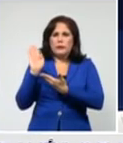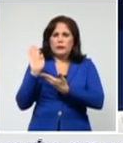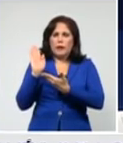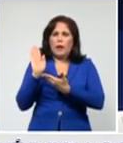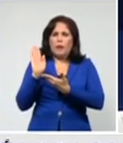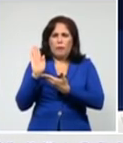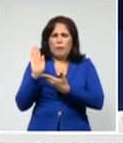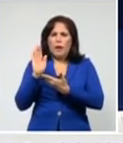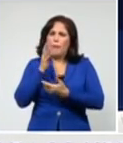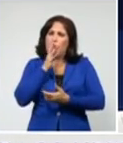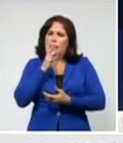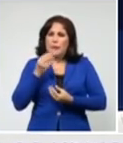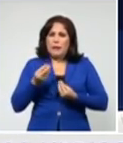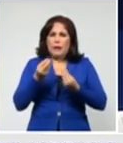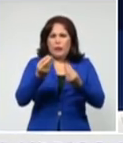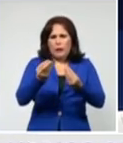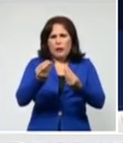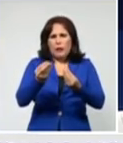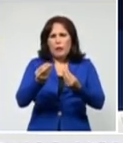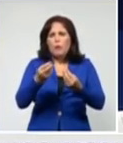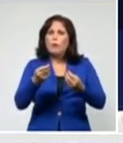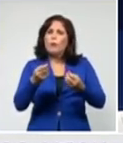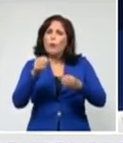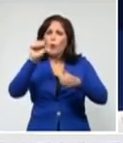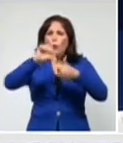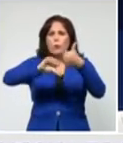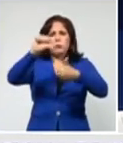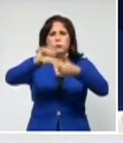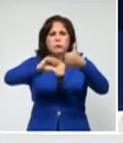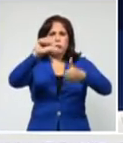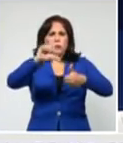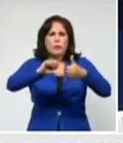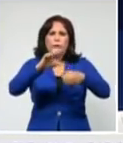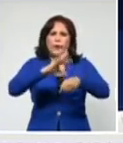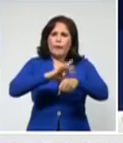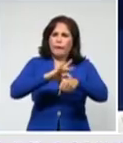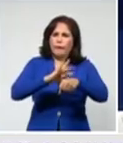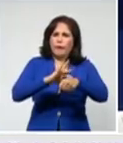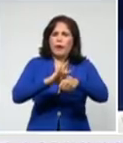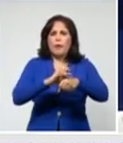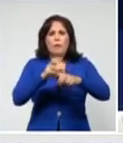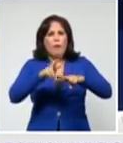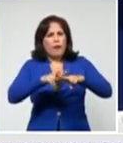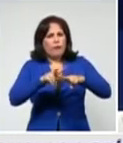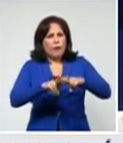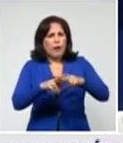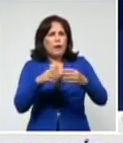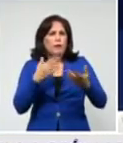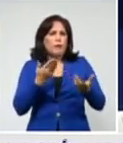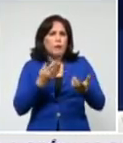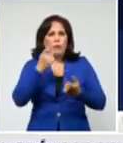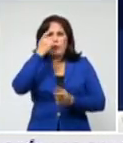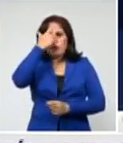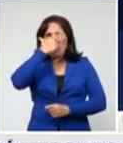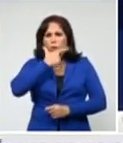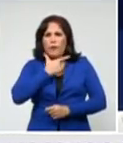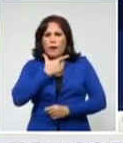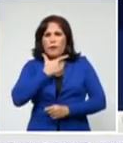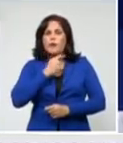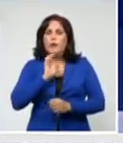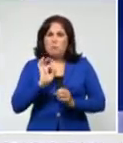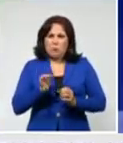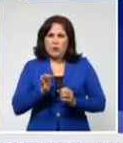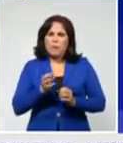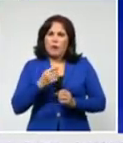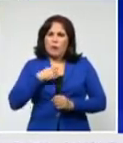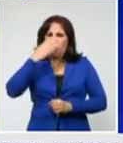que te entregaron en relación con el comportamiento de los casos en La Habana, en Ciego y finalmente de Cuba.